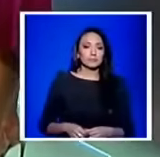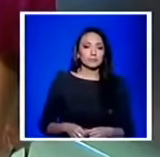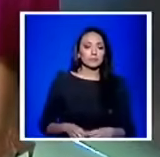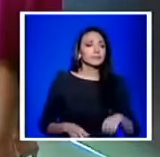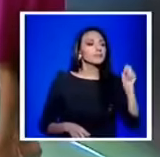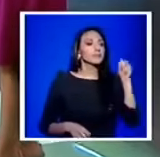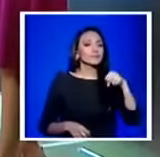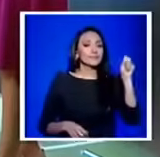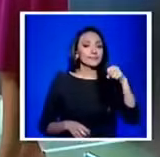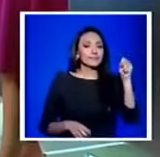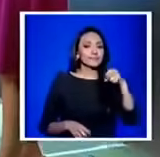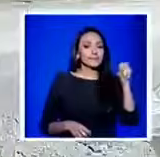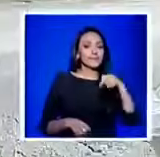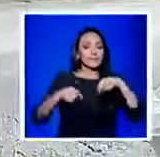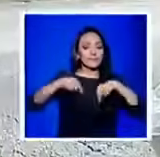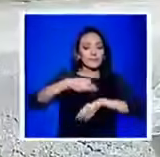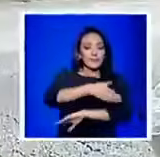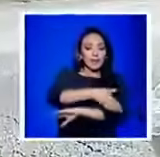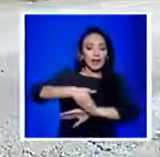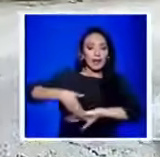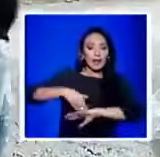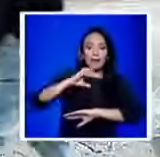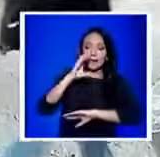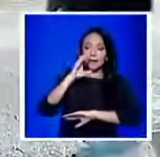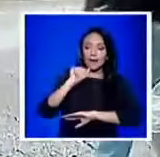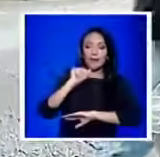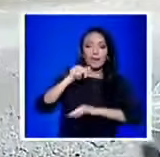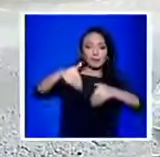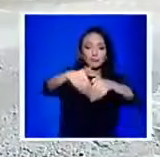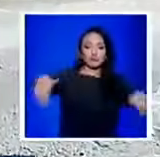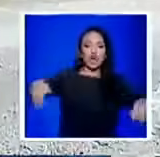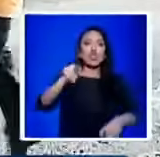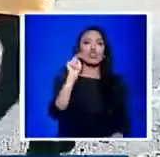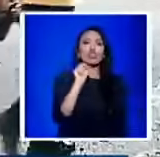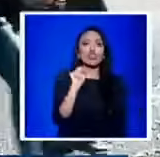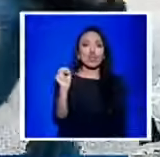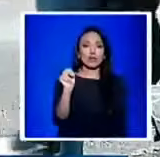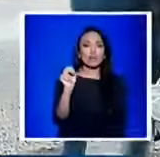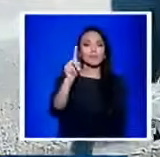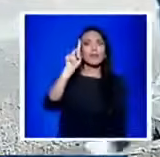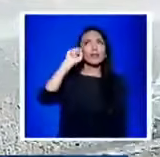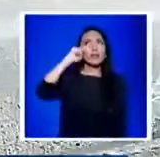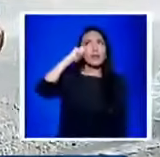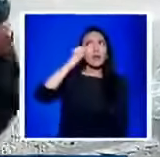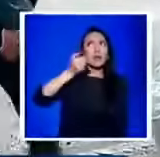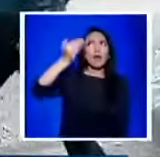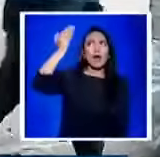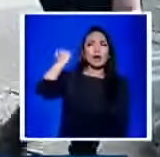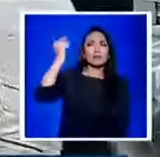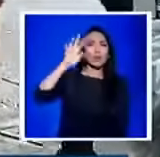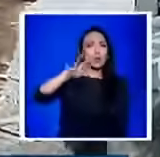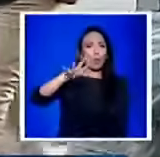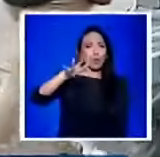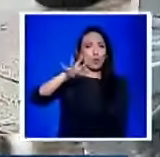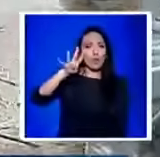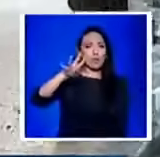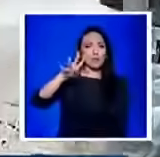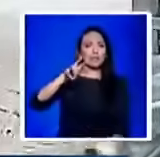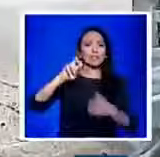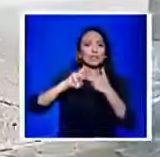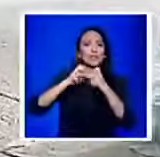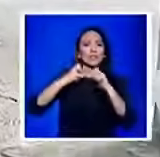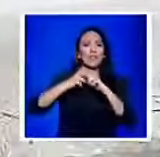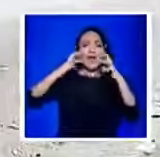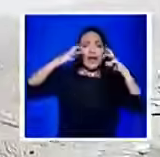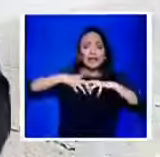Así es, Juan Carlos, estamos aquí en la calle Calixto Muso y Panamericana Norte, y ustedes recordarán que hace aproximadamente unos 4 meses, cuando hubo